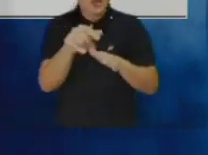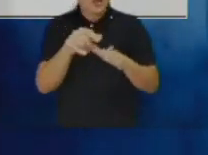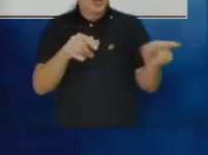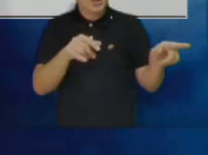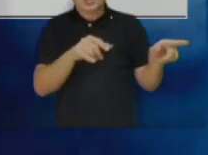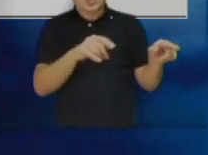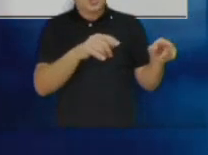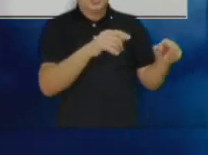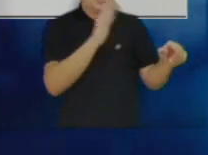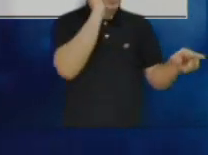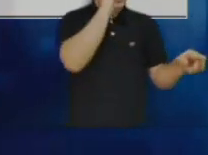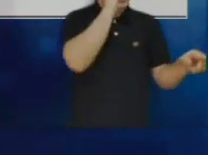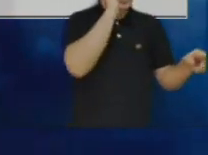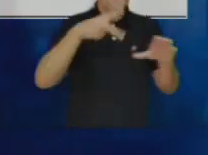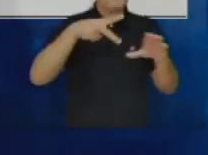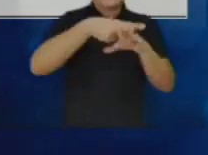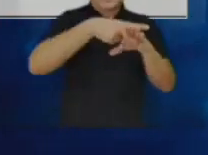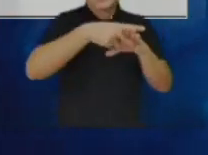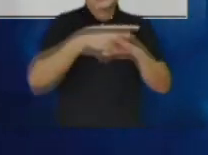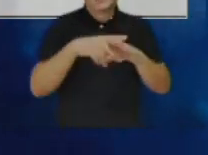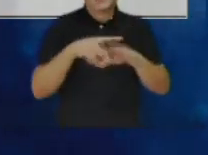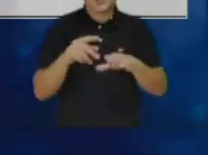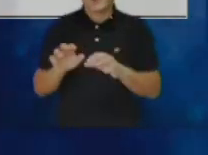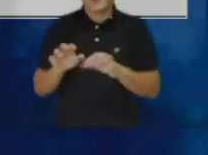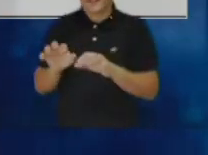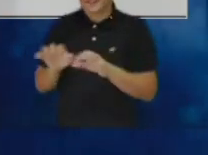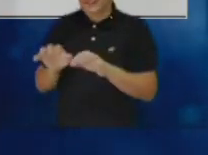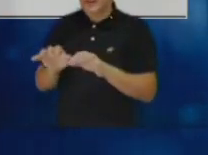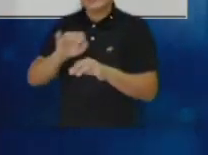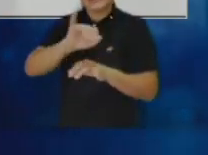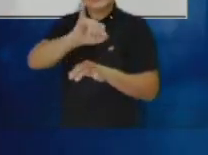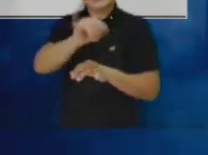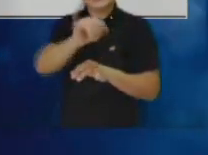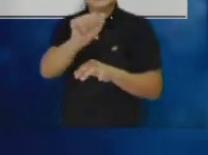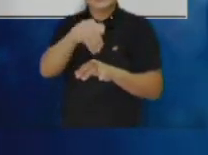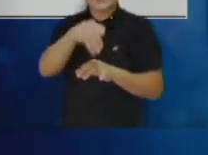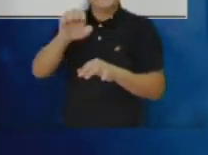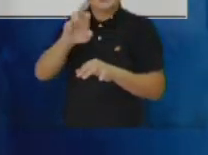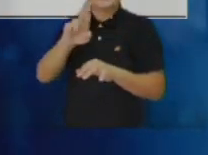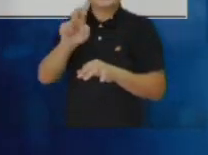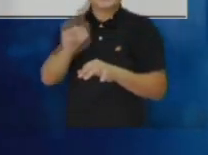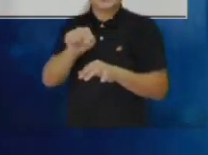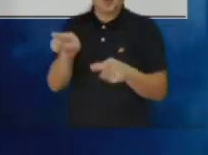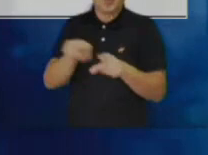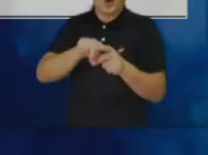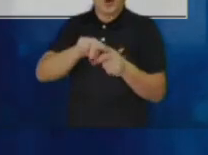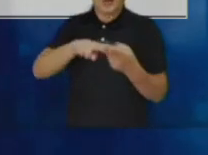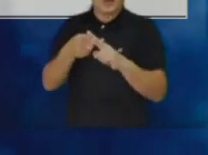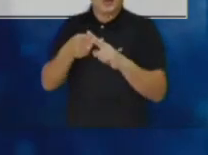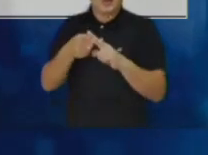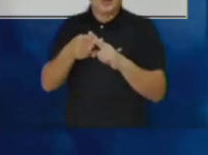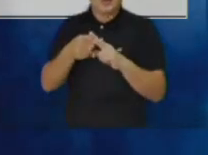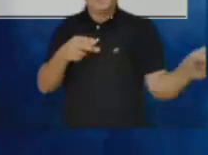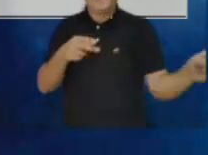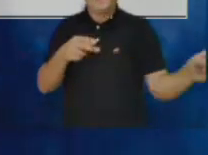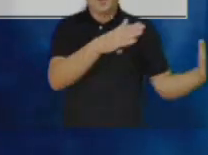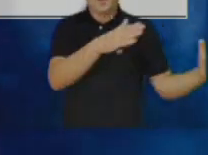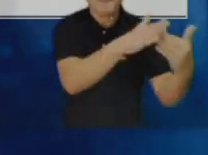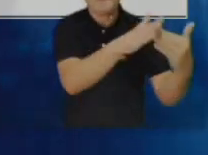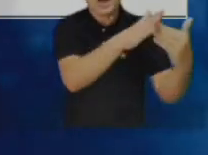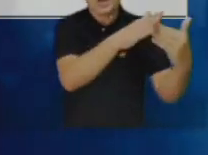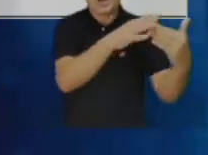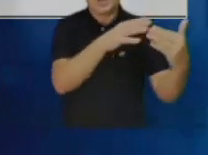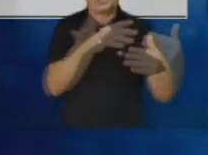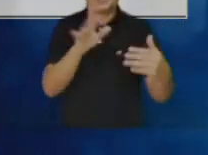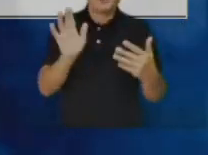ya interferir una señal, ¿no? Pueden conseguir dispositivos hasta